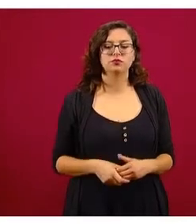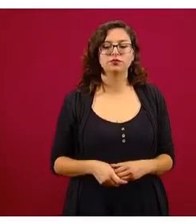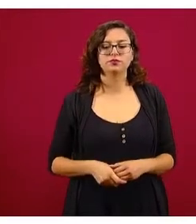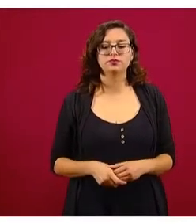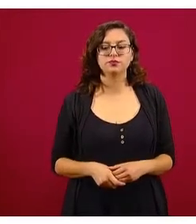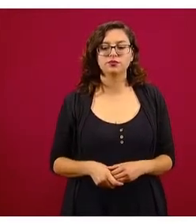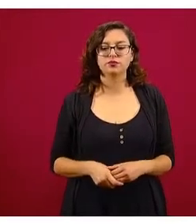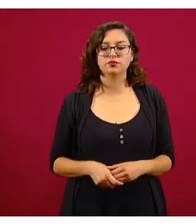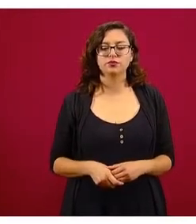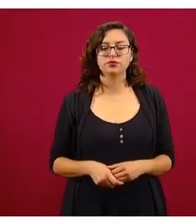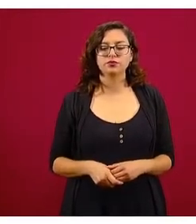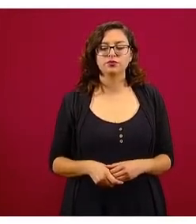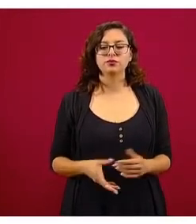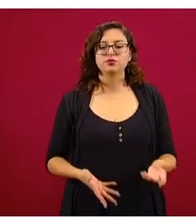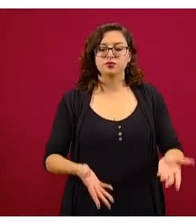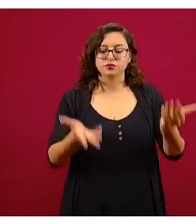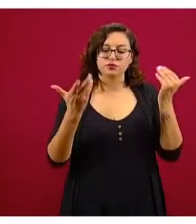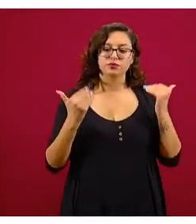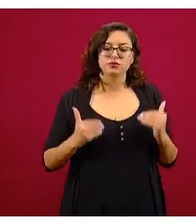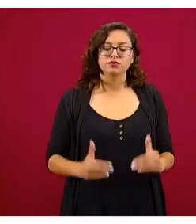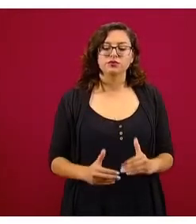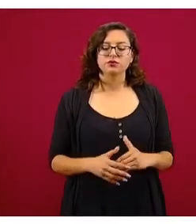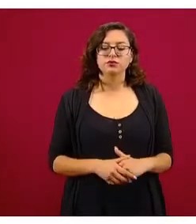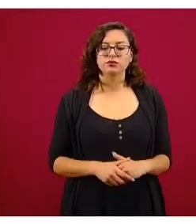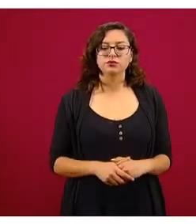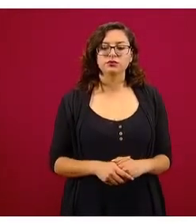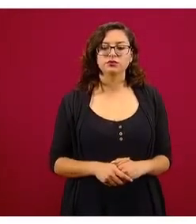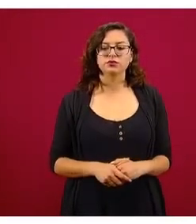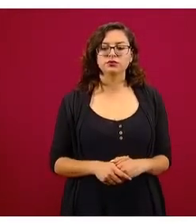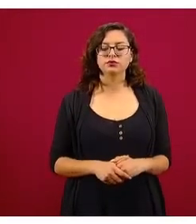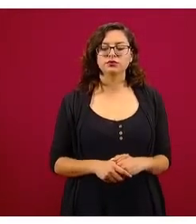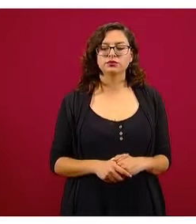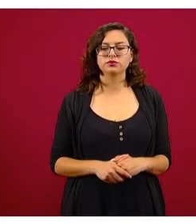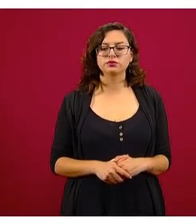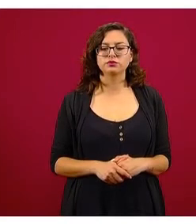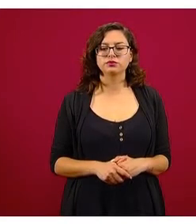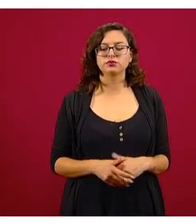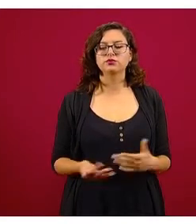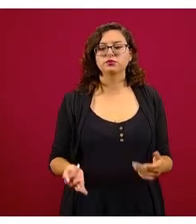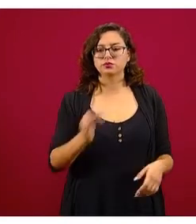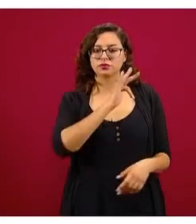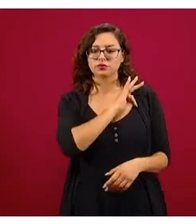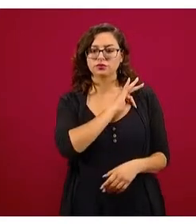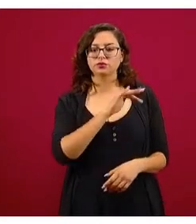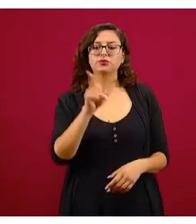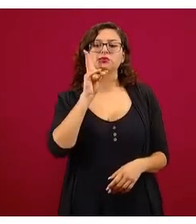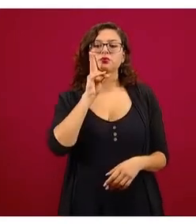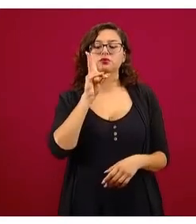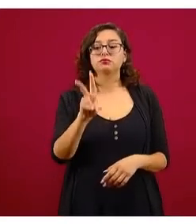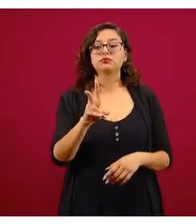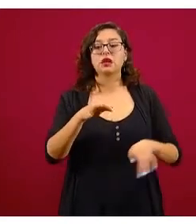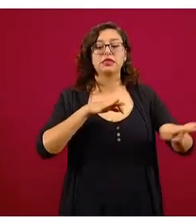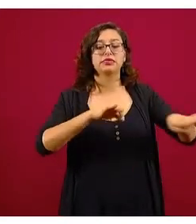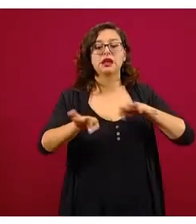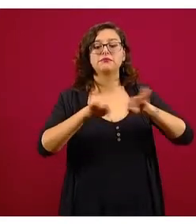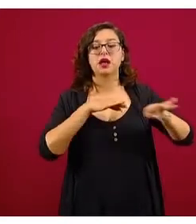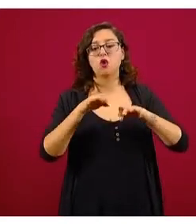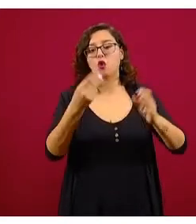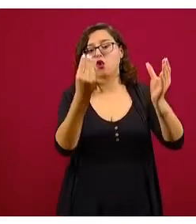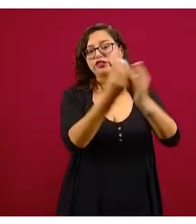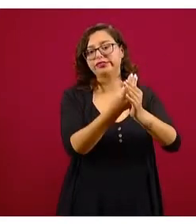mujeres. Veamos la siguiente diapositiva. Aquí tenemos la distribución por tipo de profesión o